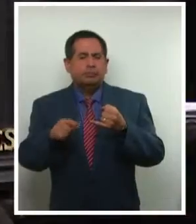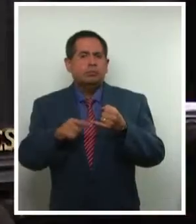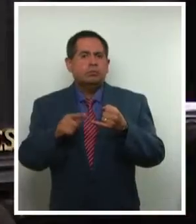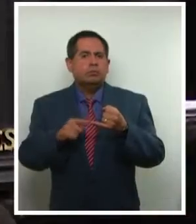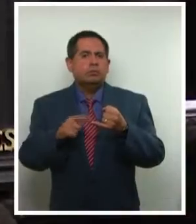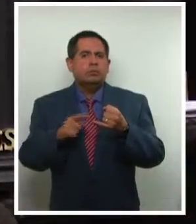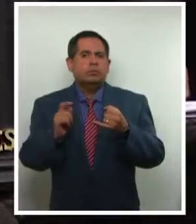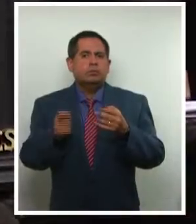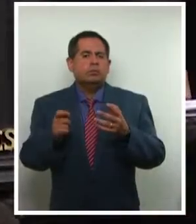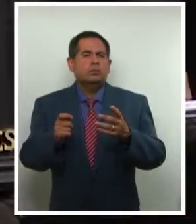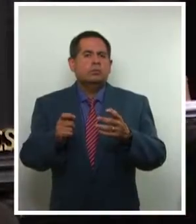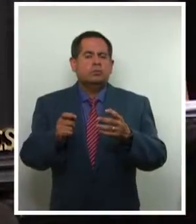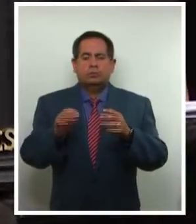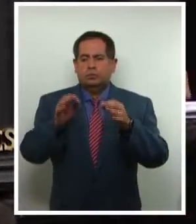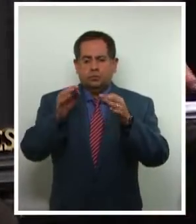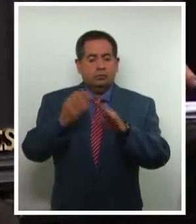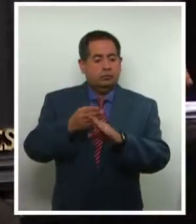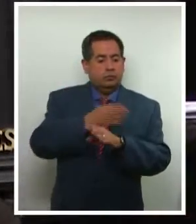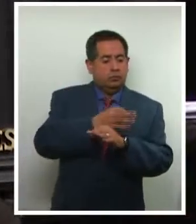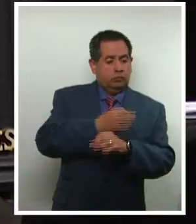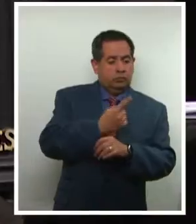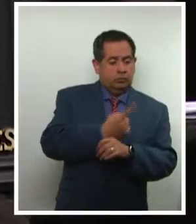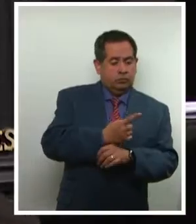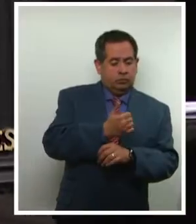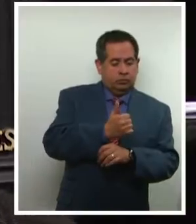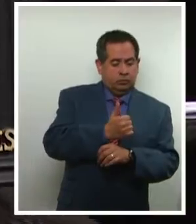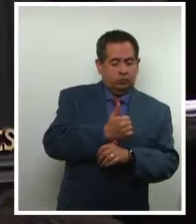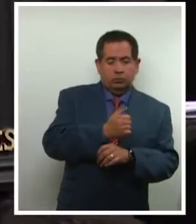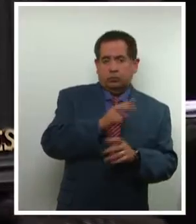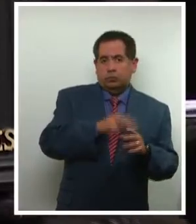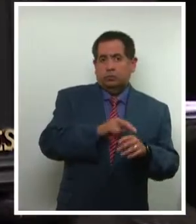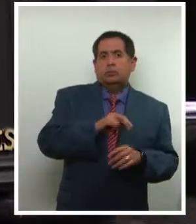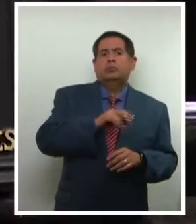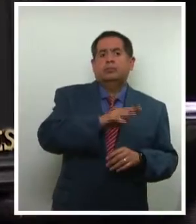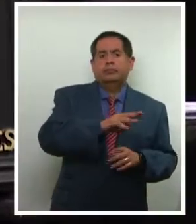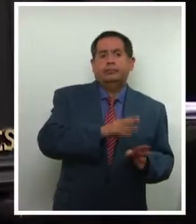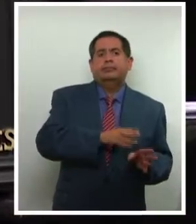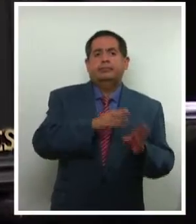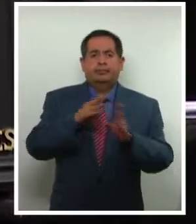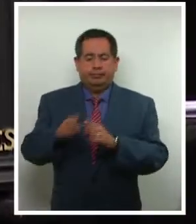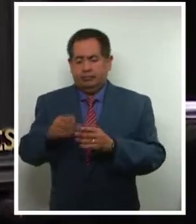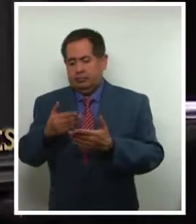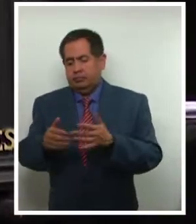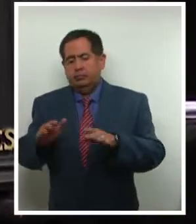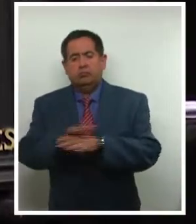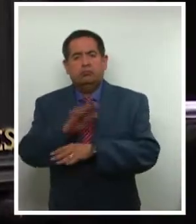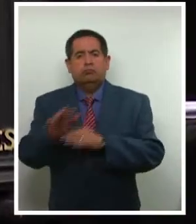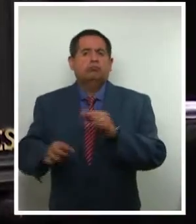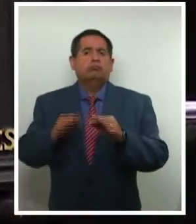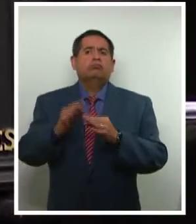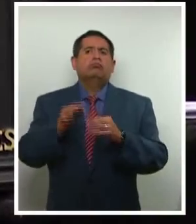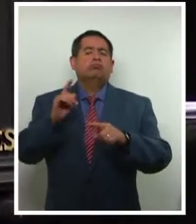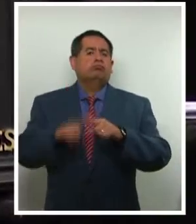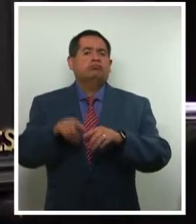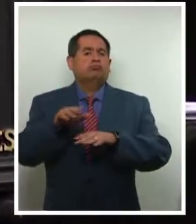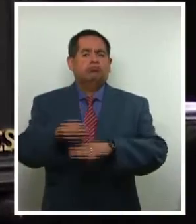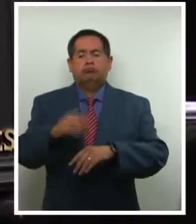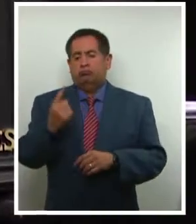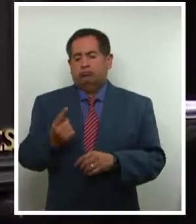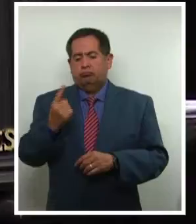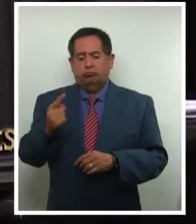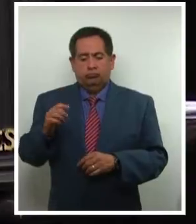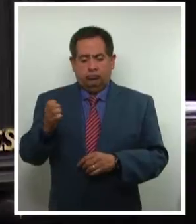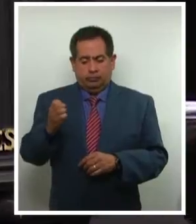el original dice 1 de agosto de 2019 y el cambio tiene que ver con el